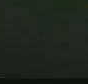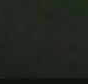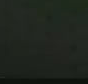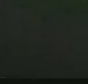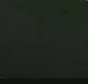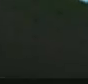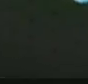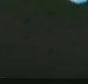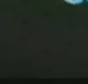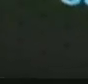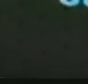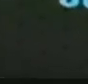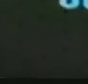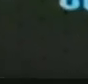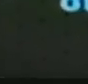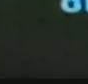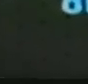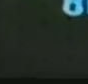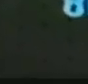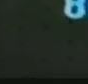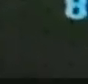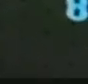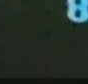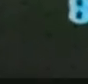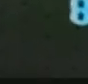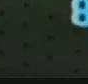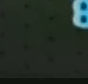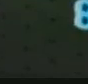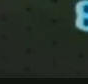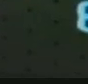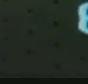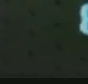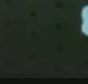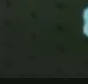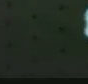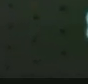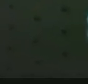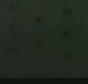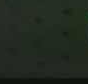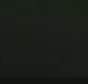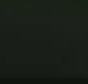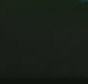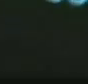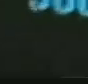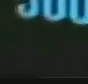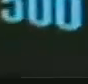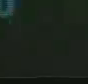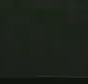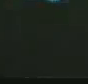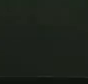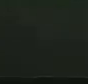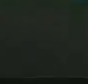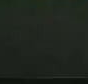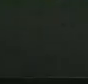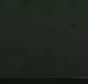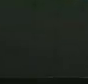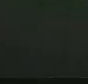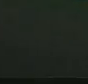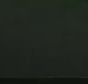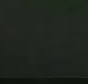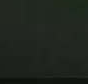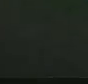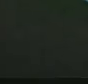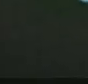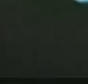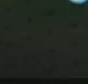comunidad también. Y allí, junto con el director de la escuela y los maestros, se conforma la brigada y unos instrumentos, y eso se reporta en la plataforma.